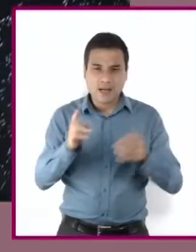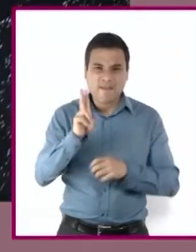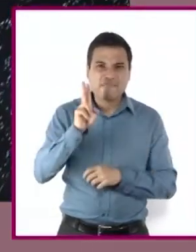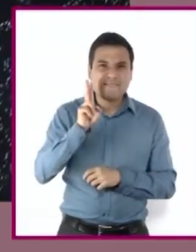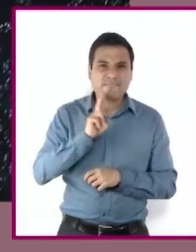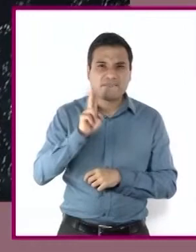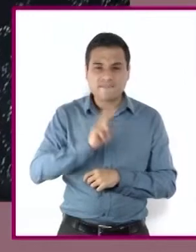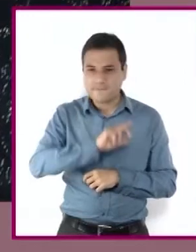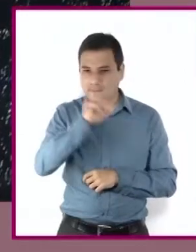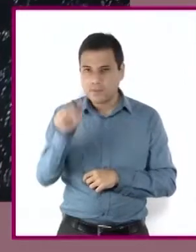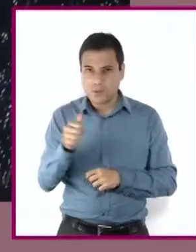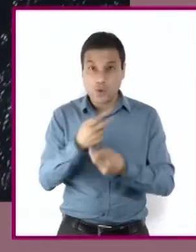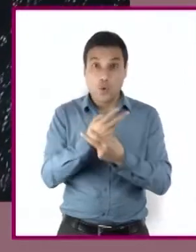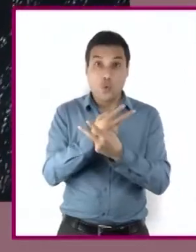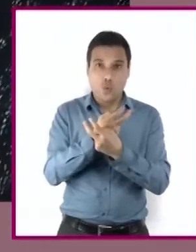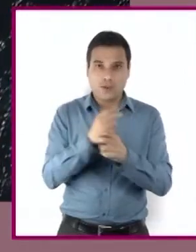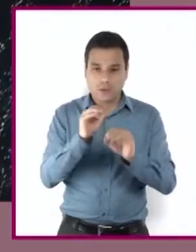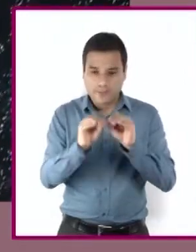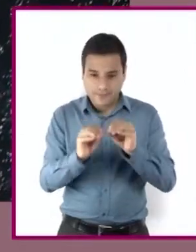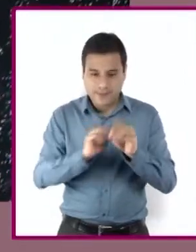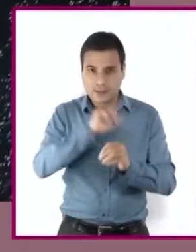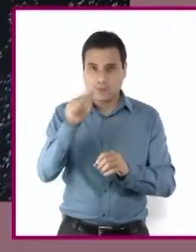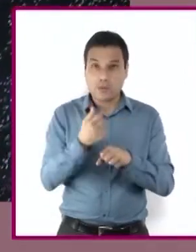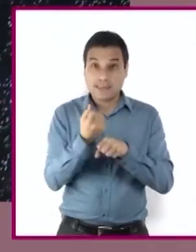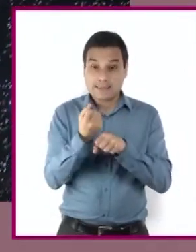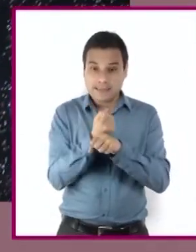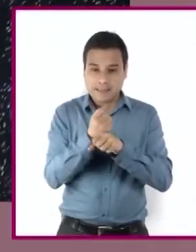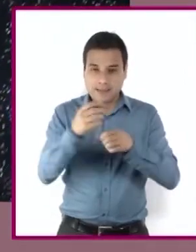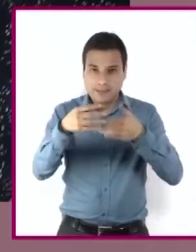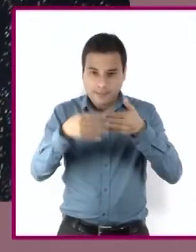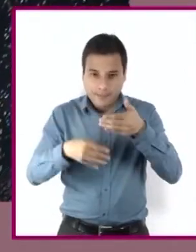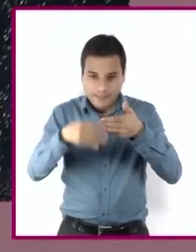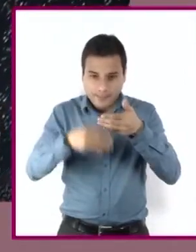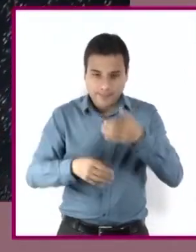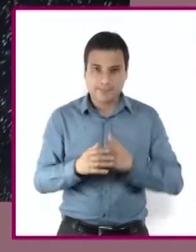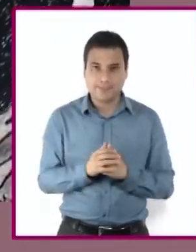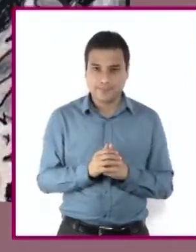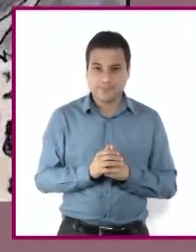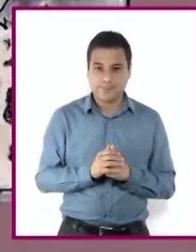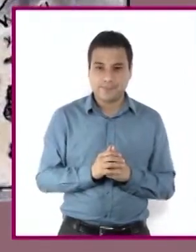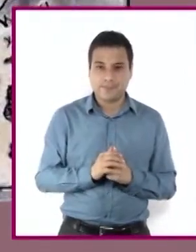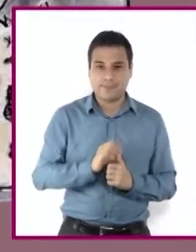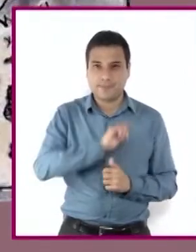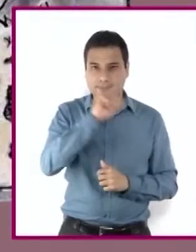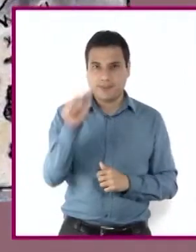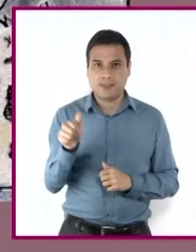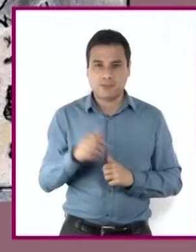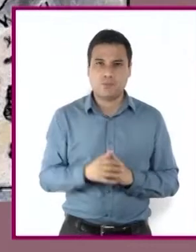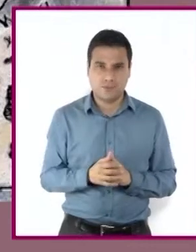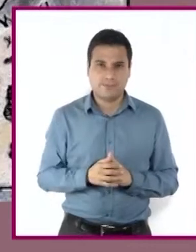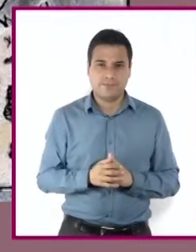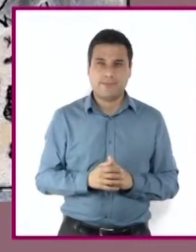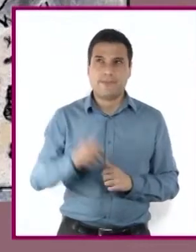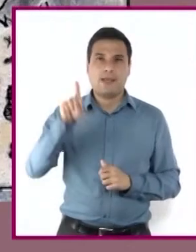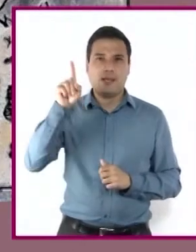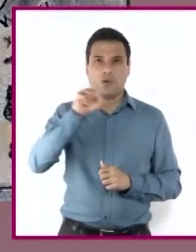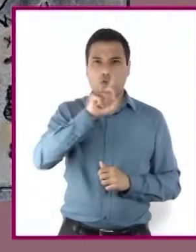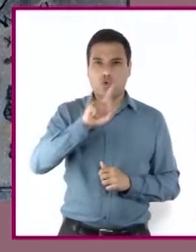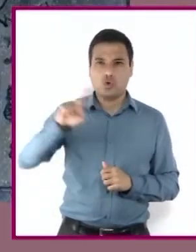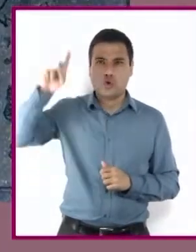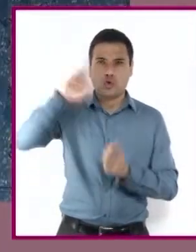hombres. Quetzalcóatl regresa a la tierra en forma de un hombre para poder acercarse a su creación y ser escuchado.